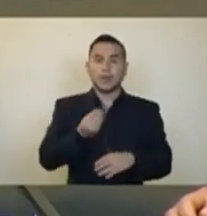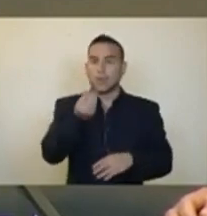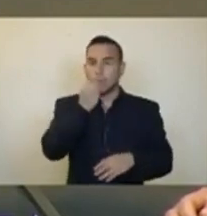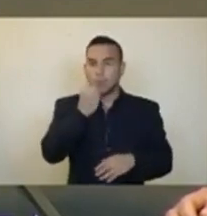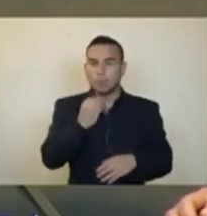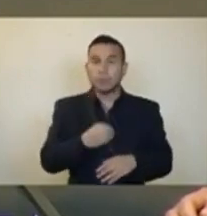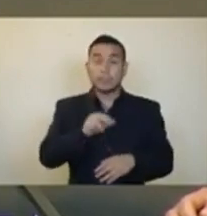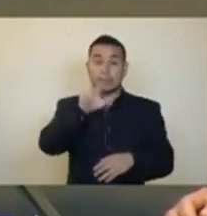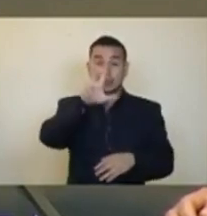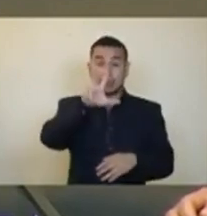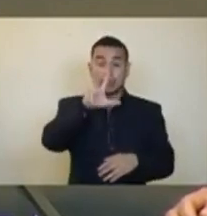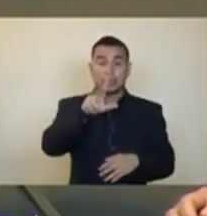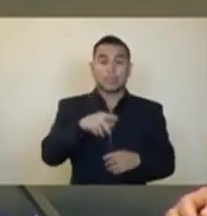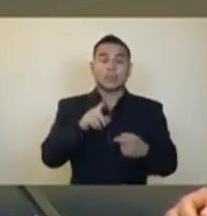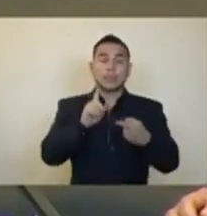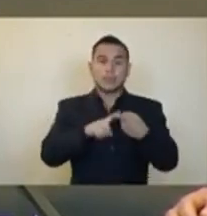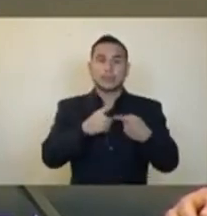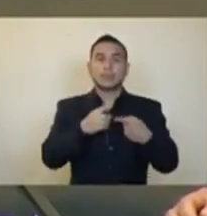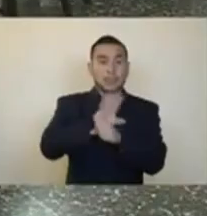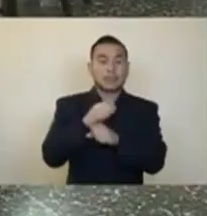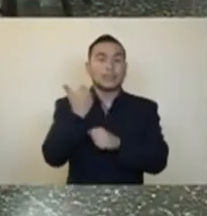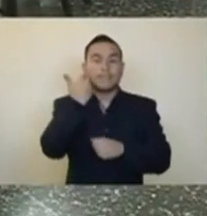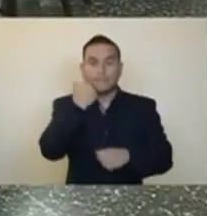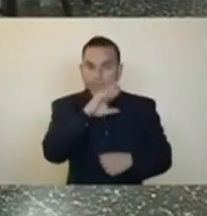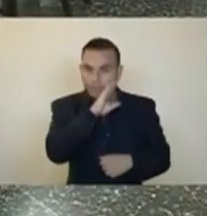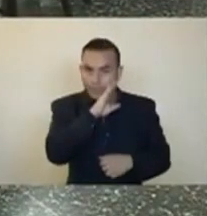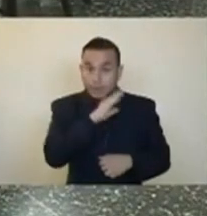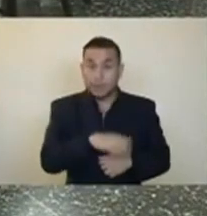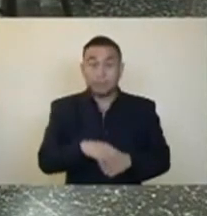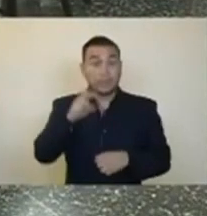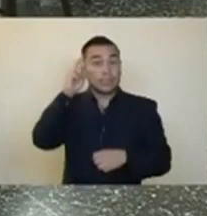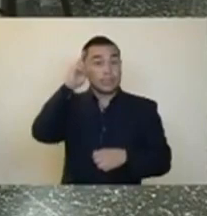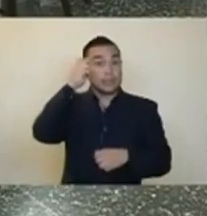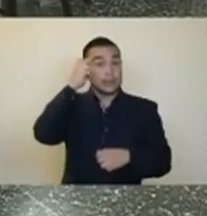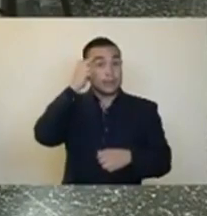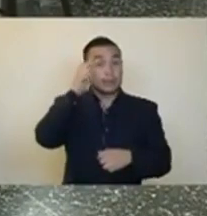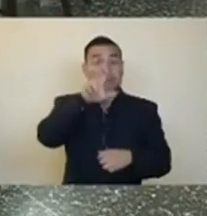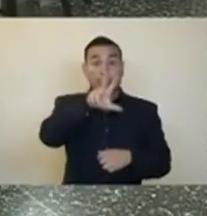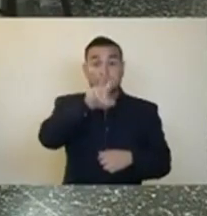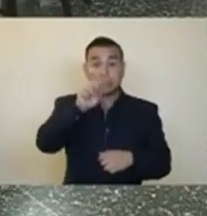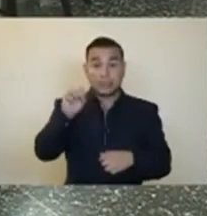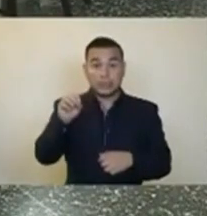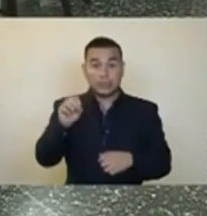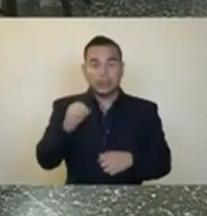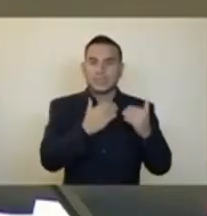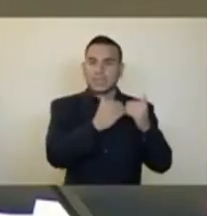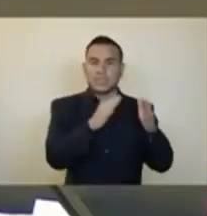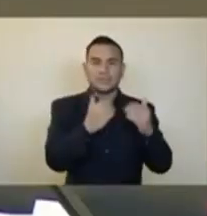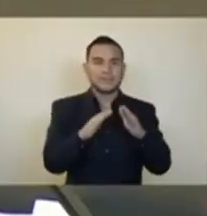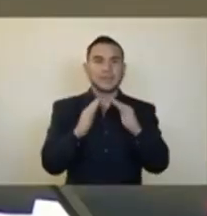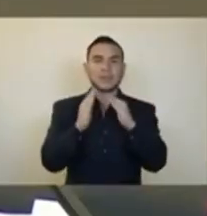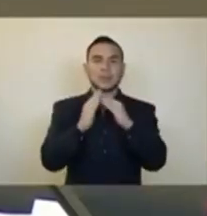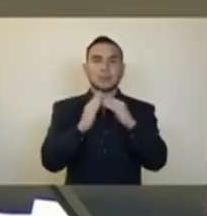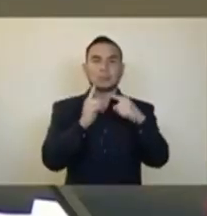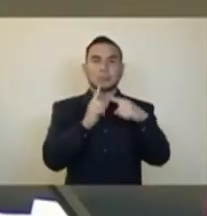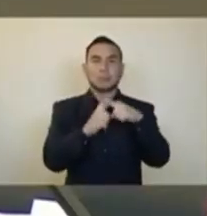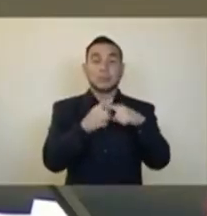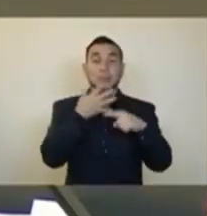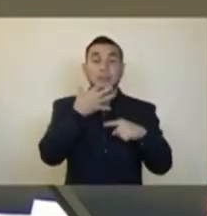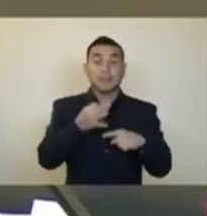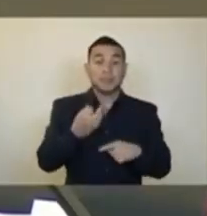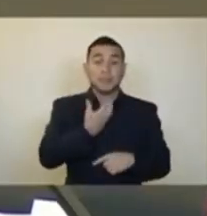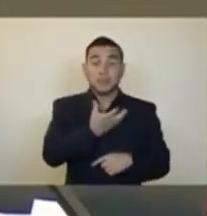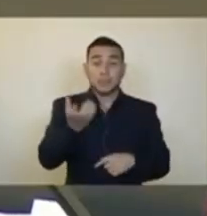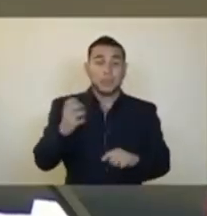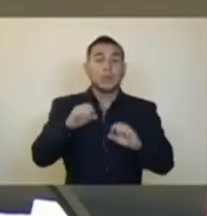tres tiempos está ampliando cuatro tiempos es luego de pedir a la población informarse por los canales oficiales y no